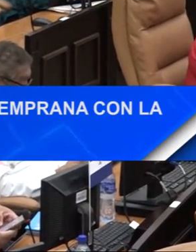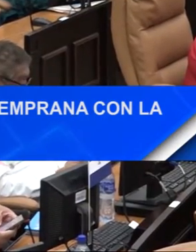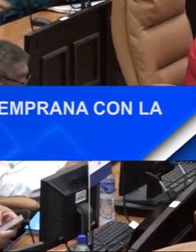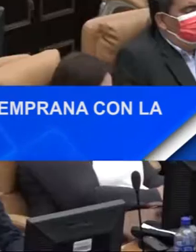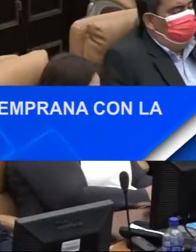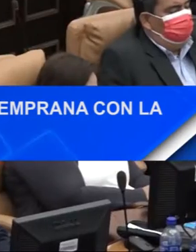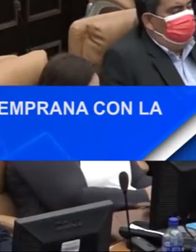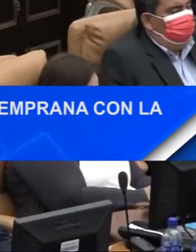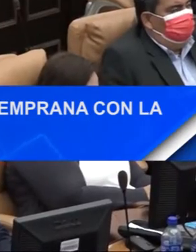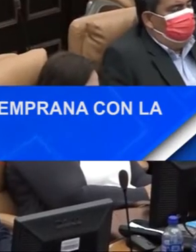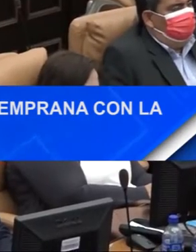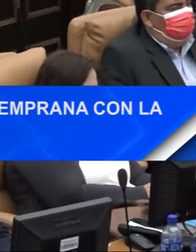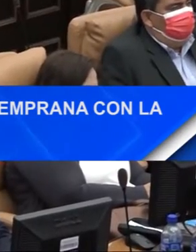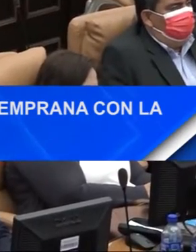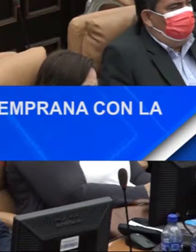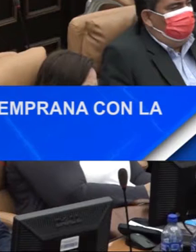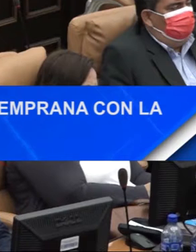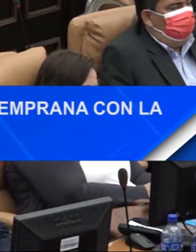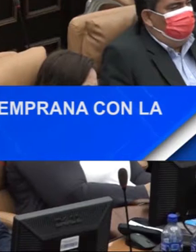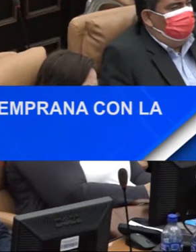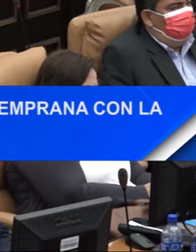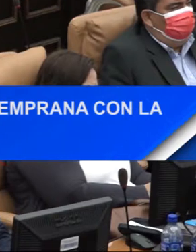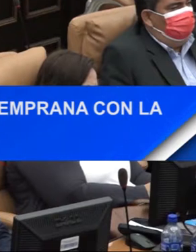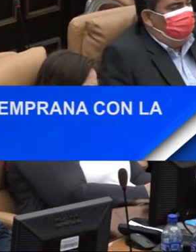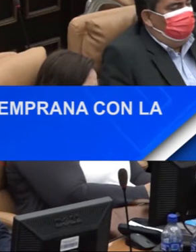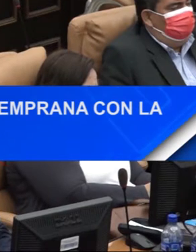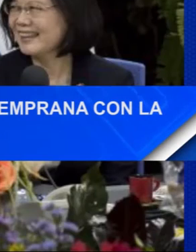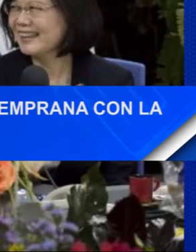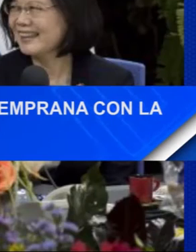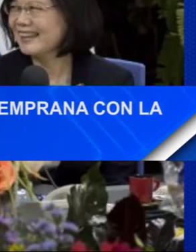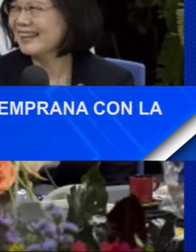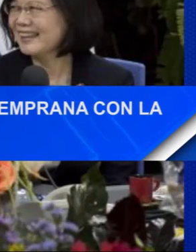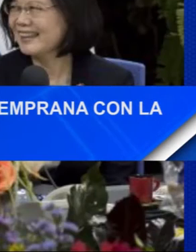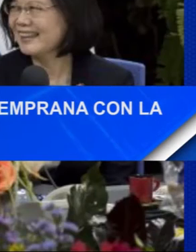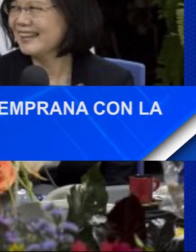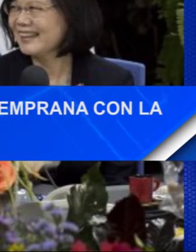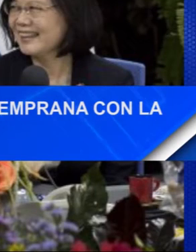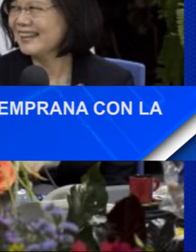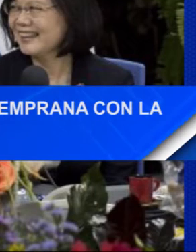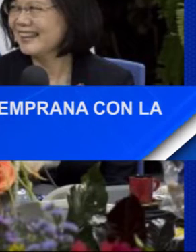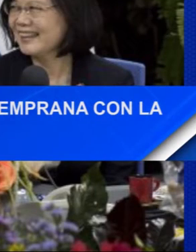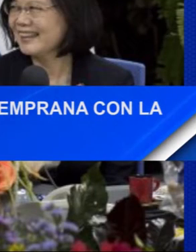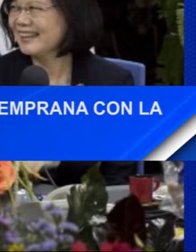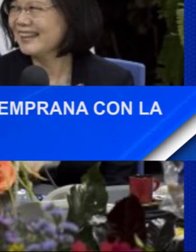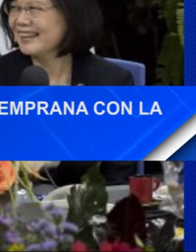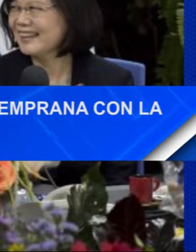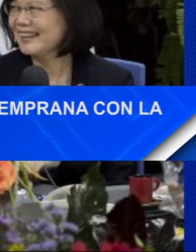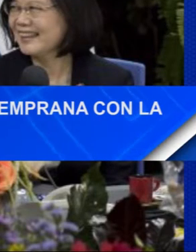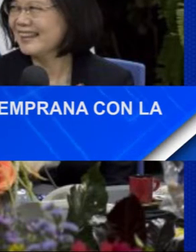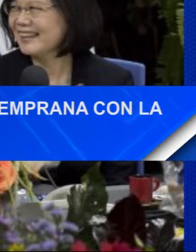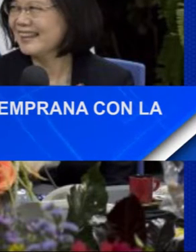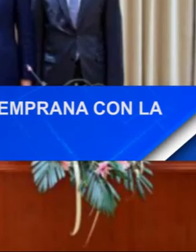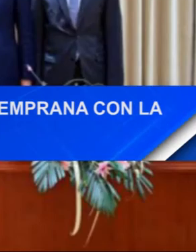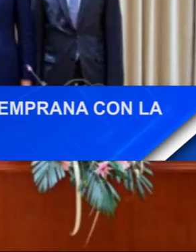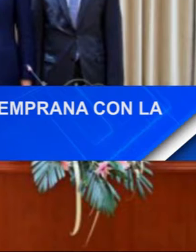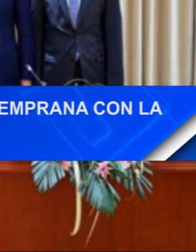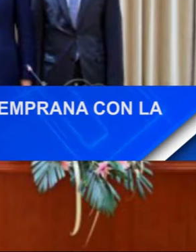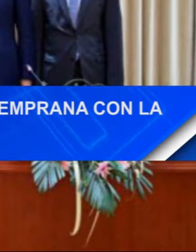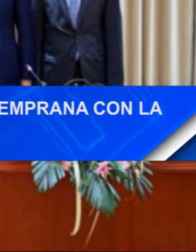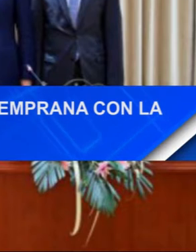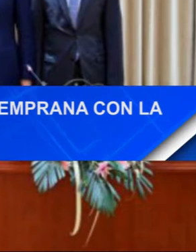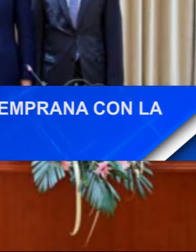y el gobierno de la República Popular China, acuerdo que permitirá que Nicaragua pueda vender sus principales productos